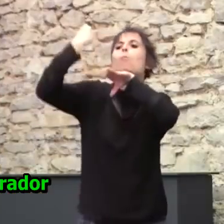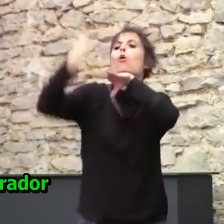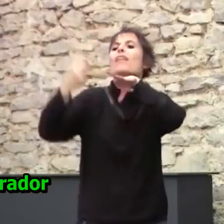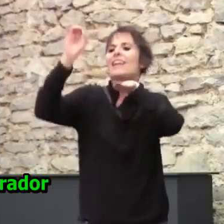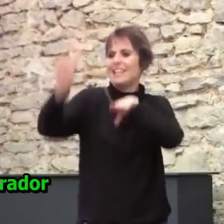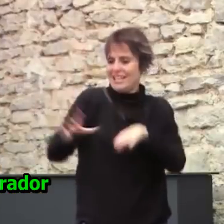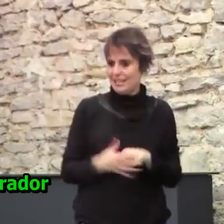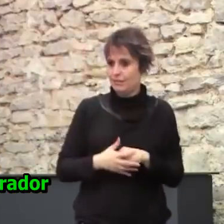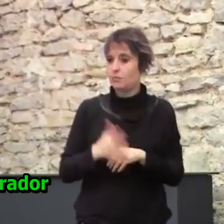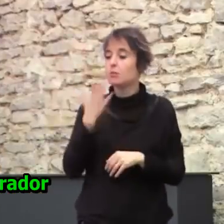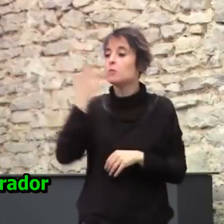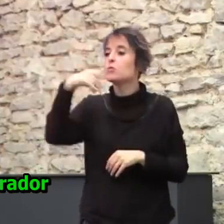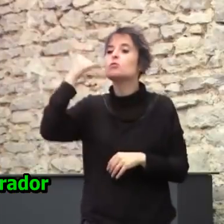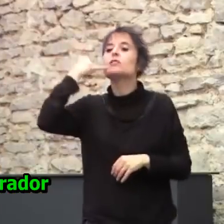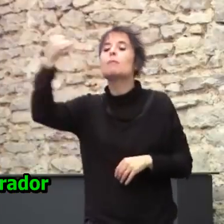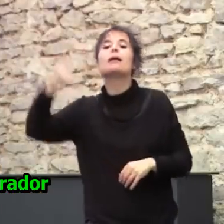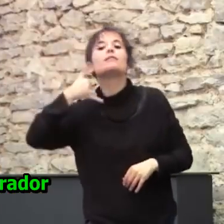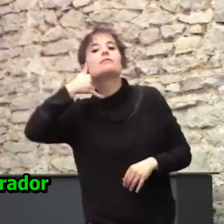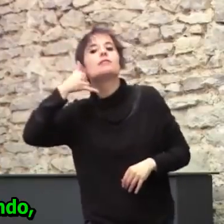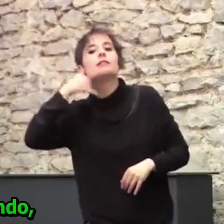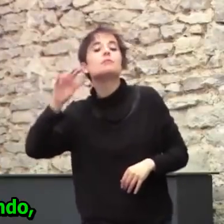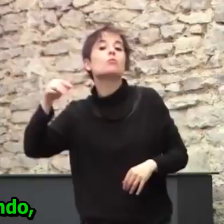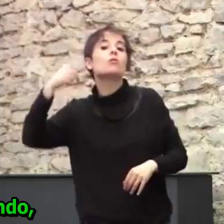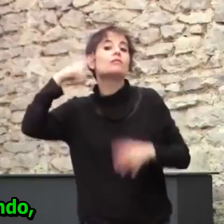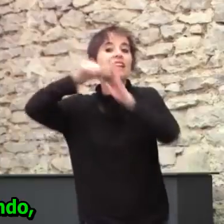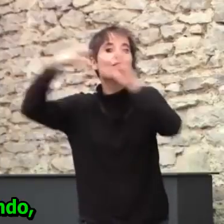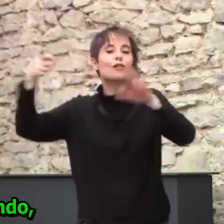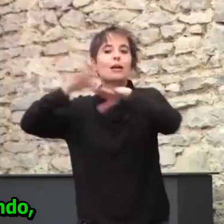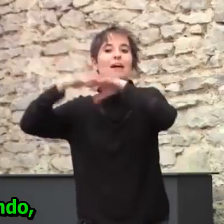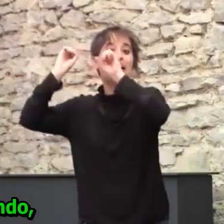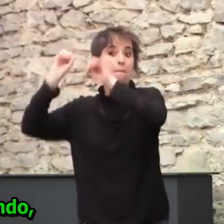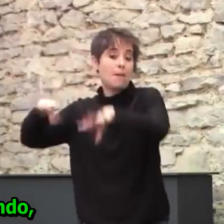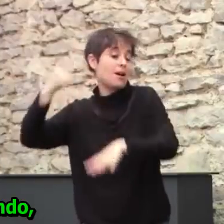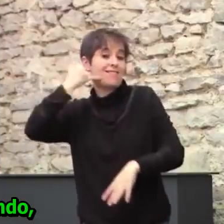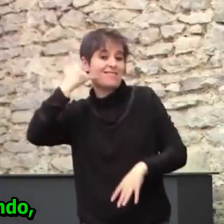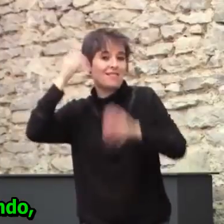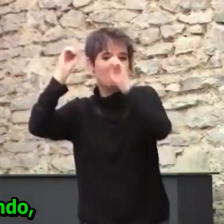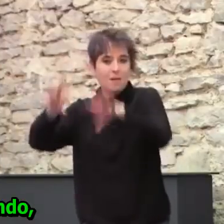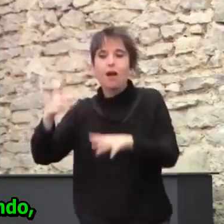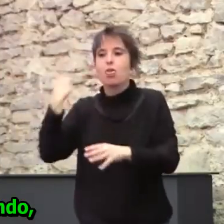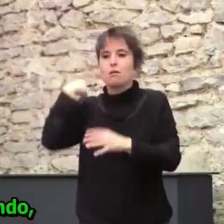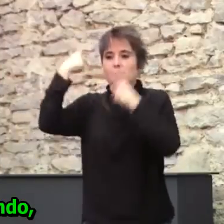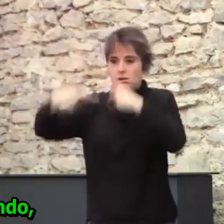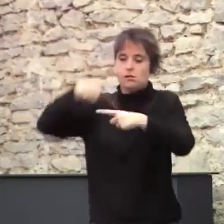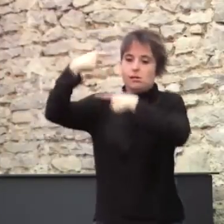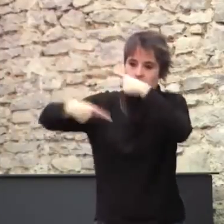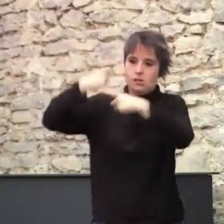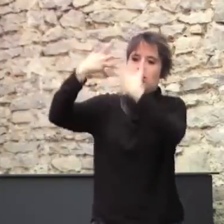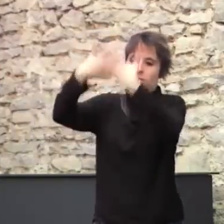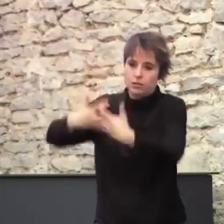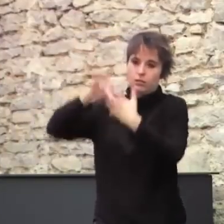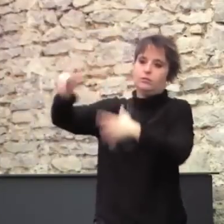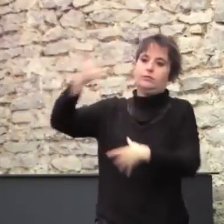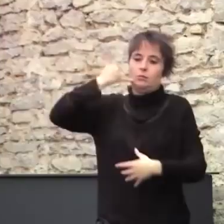cuando llamáis al teleoperador o teleoperadora de la telefonía para daros de baja y tenéis que estar días enteros luchando,